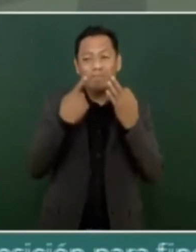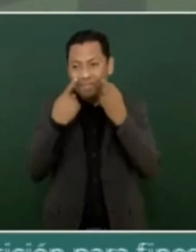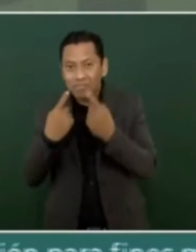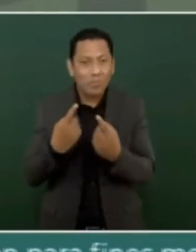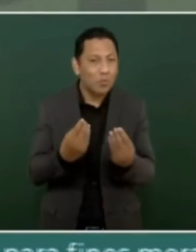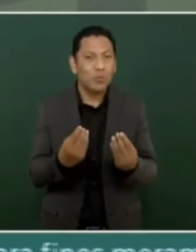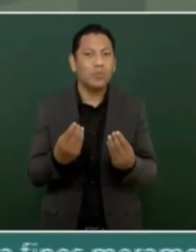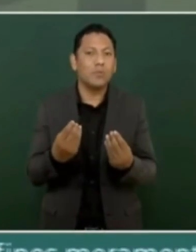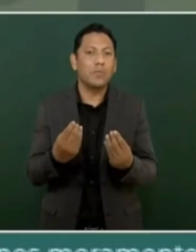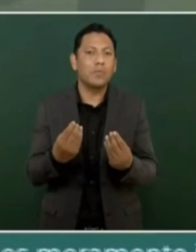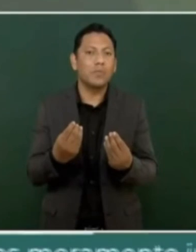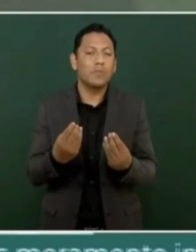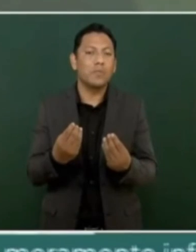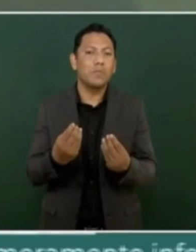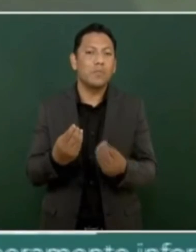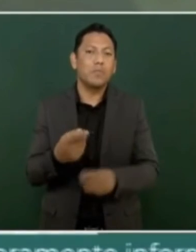que